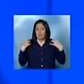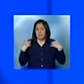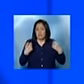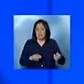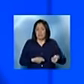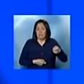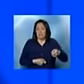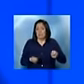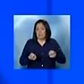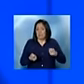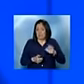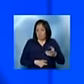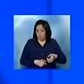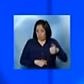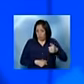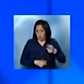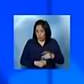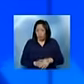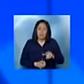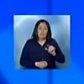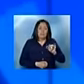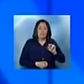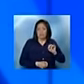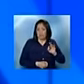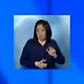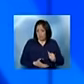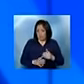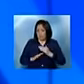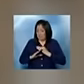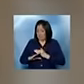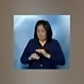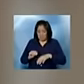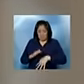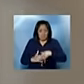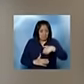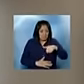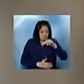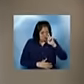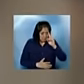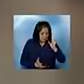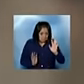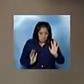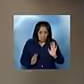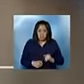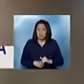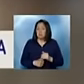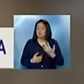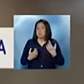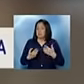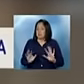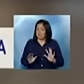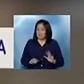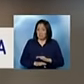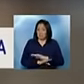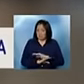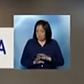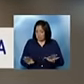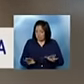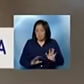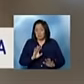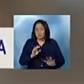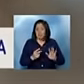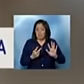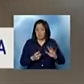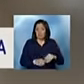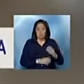oficina en Ginebra. Y ellos lo que han dicho es que las restricciones para salir del Perú de Nadine Heredia ya prescribieron el